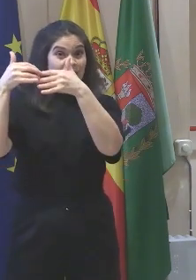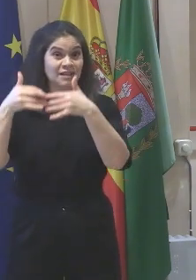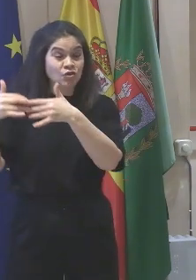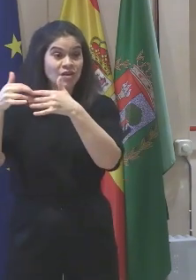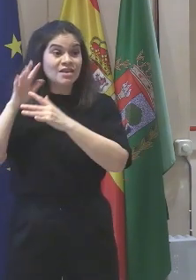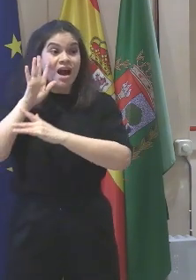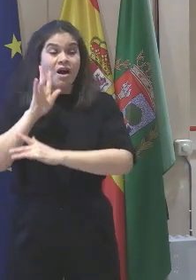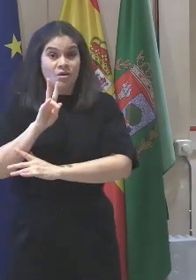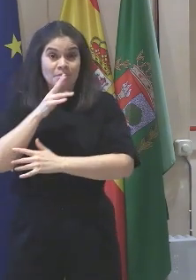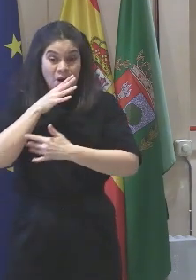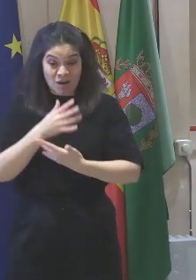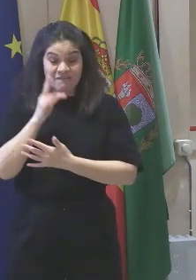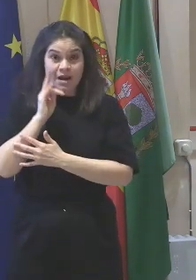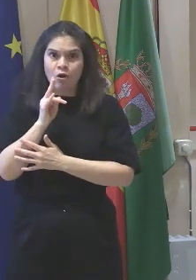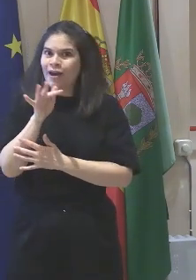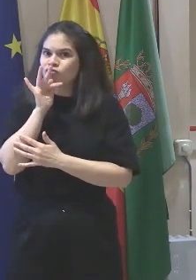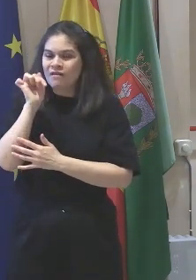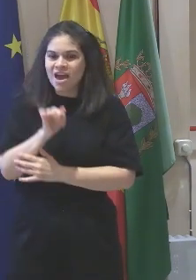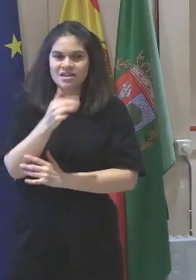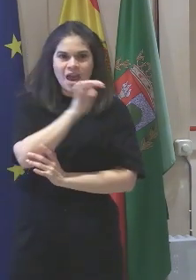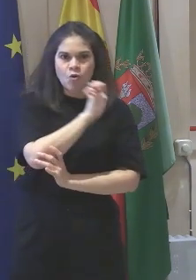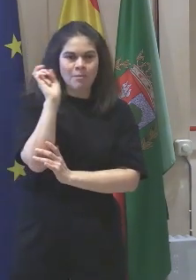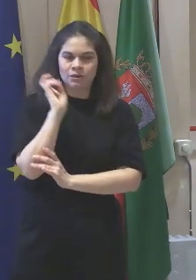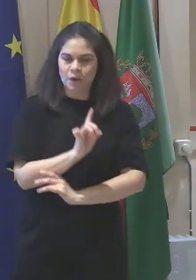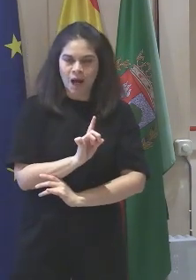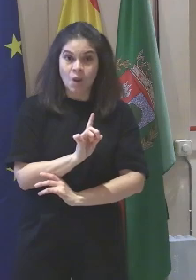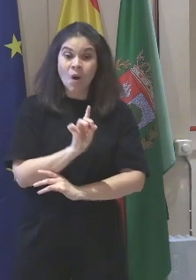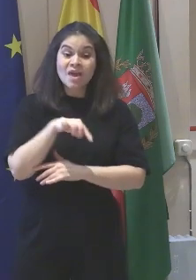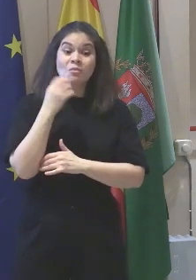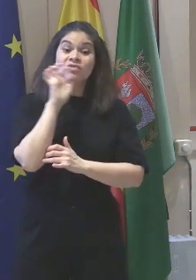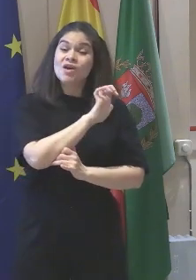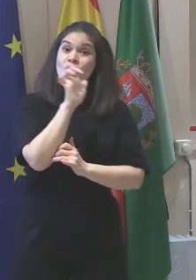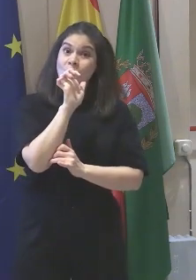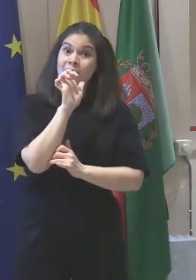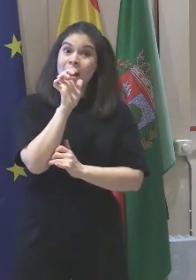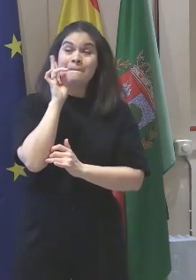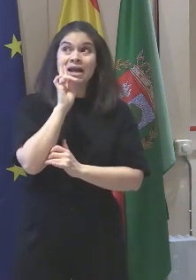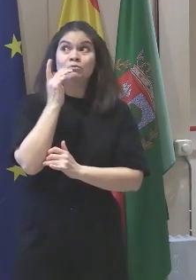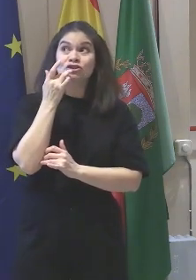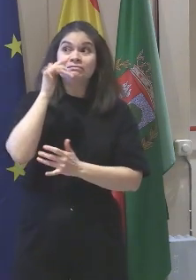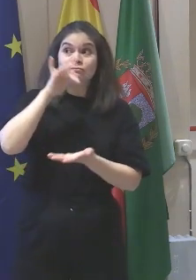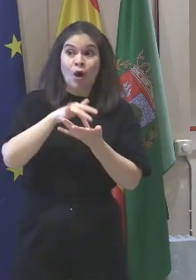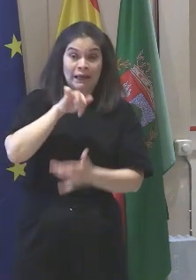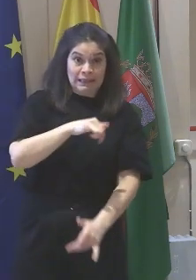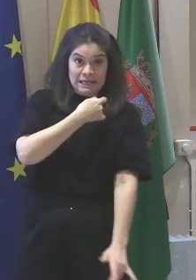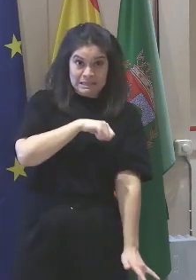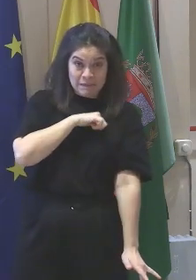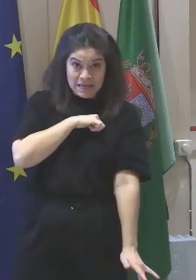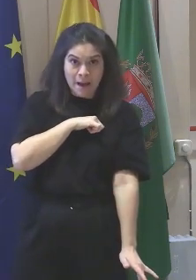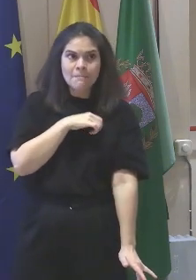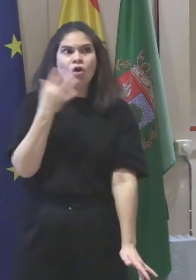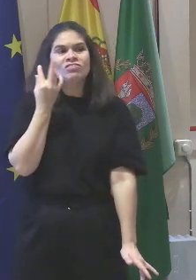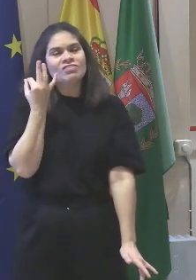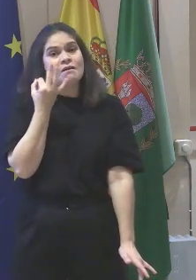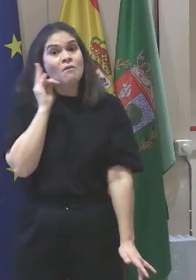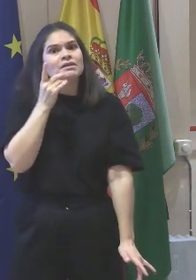veremos que todavía no está en Europa. Y después de que esté en Europa tendremos que ver si llega a España, que seguro que sí, pero tendremos que ver a qué